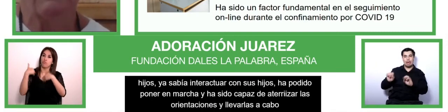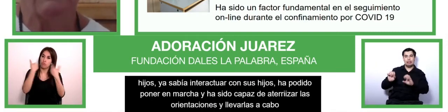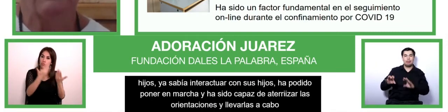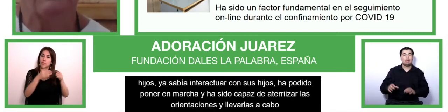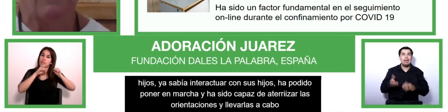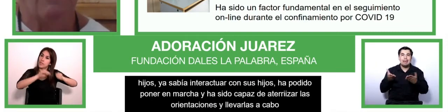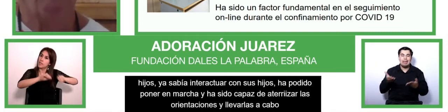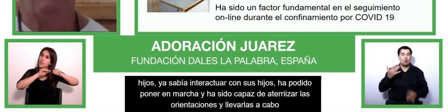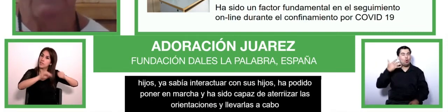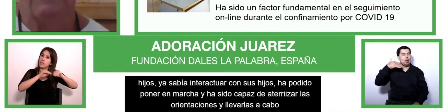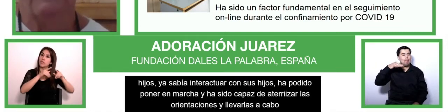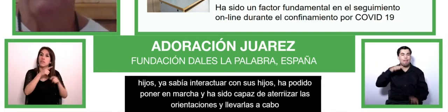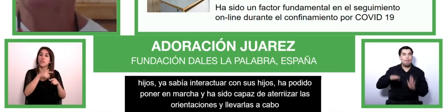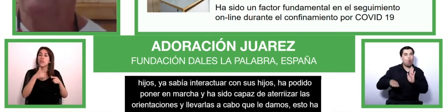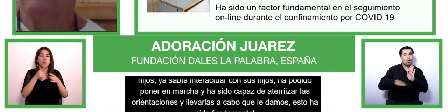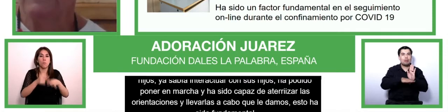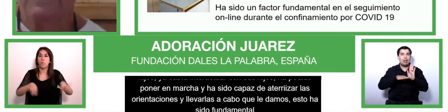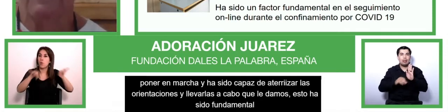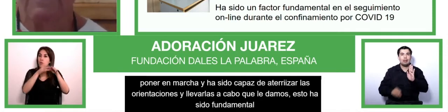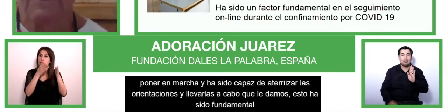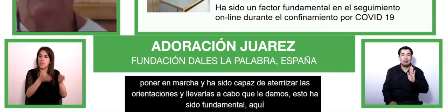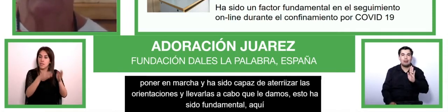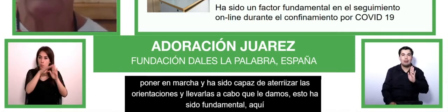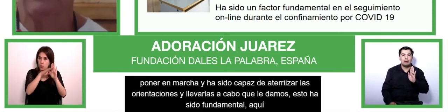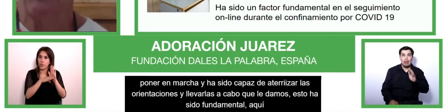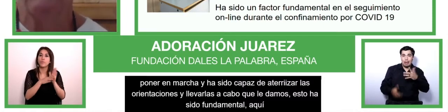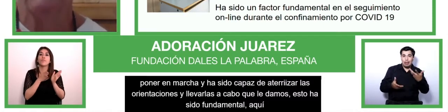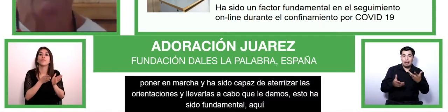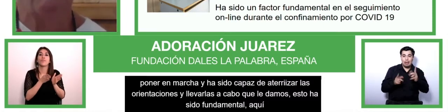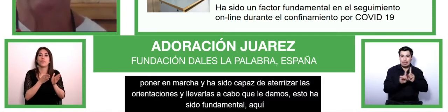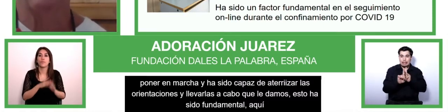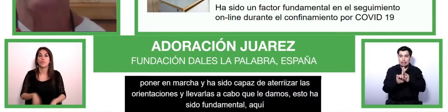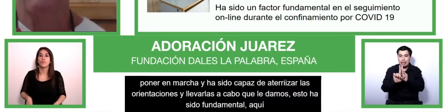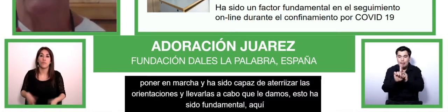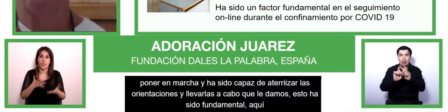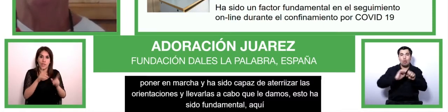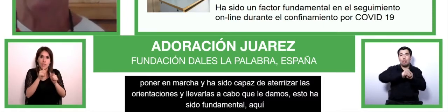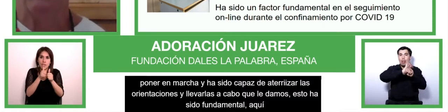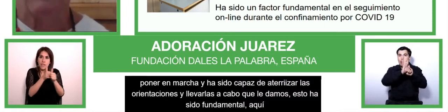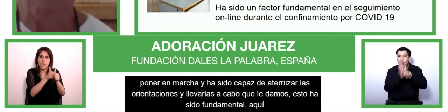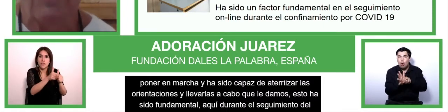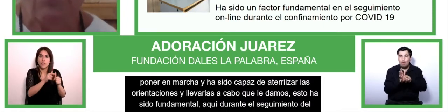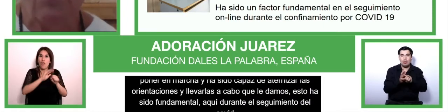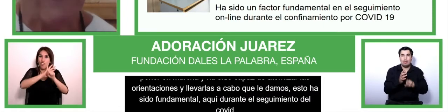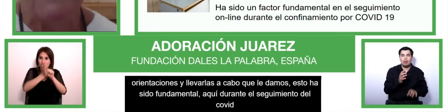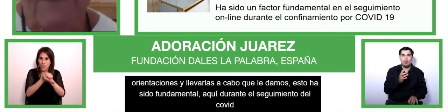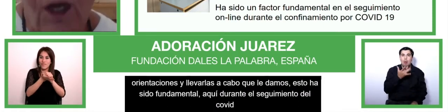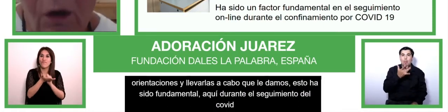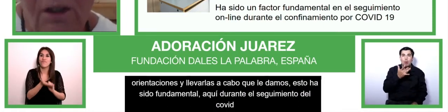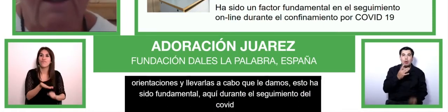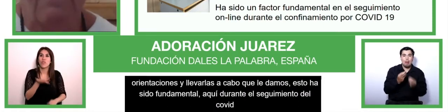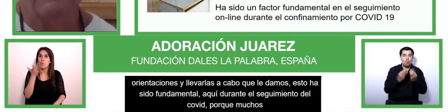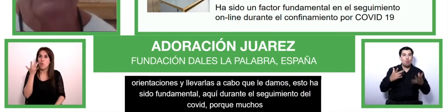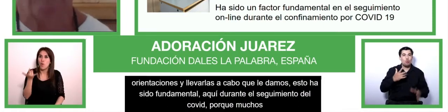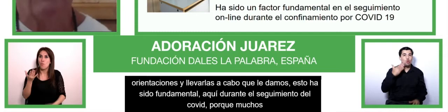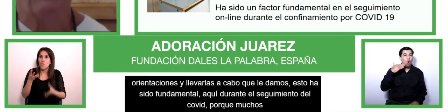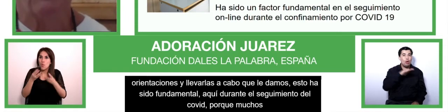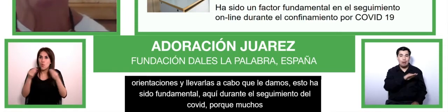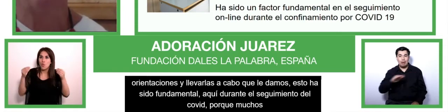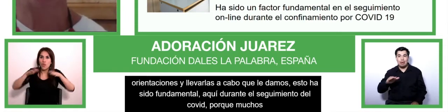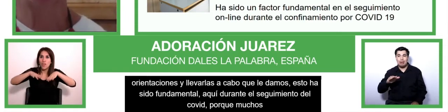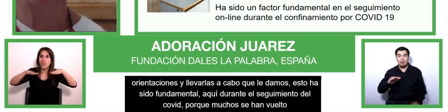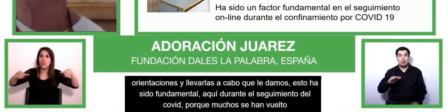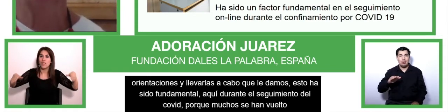pongo aquí ahora, durante el seguimiento del COVID, porque muchos niños han vuelto casi mejor que se